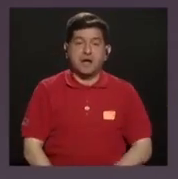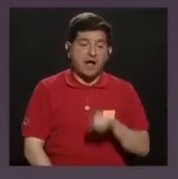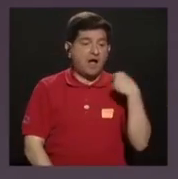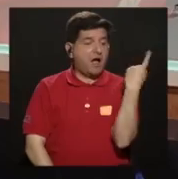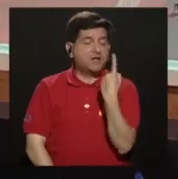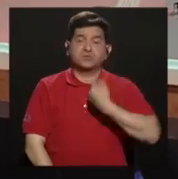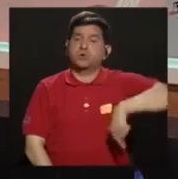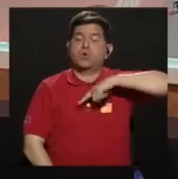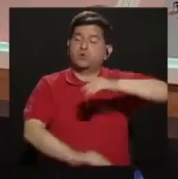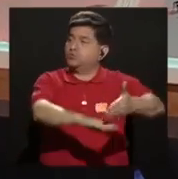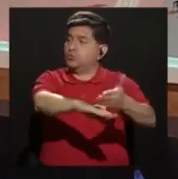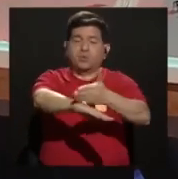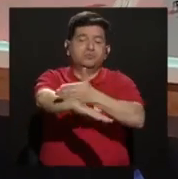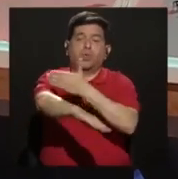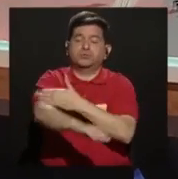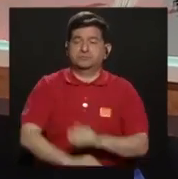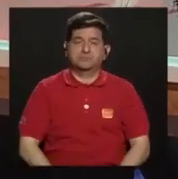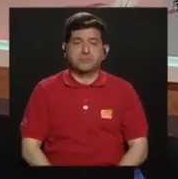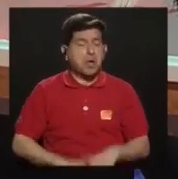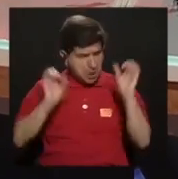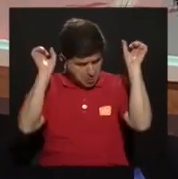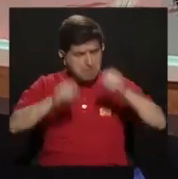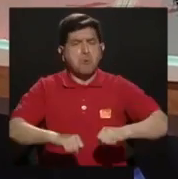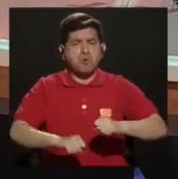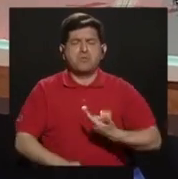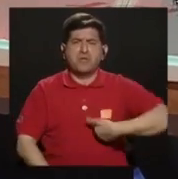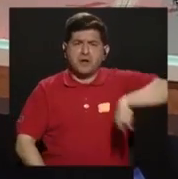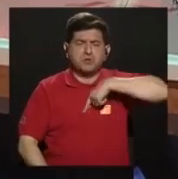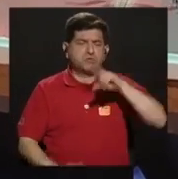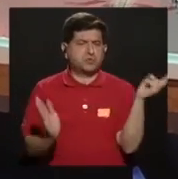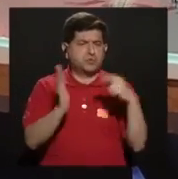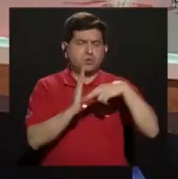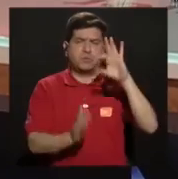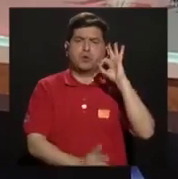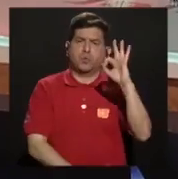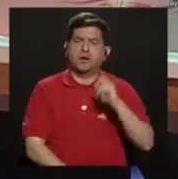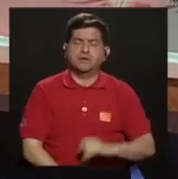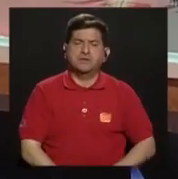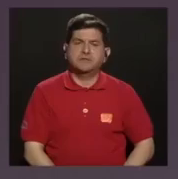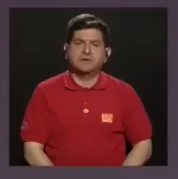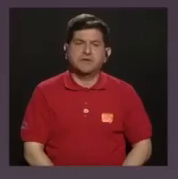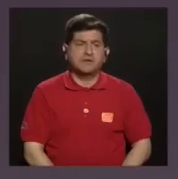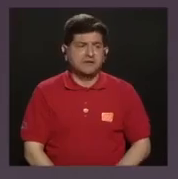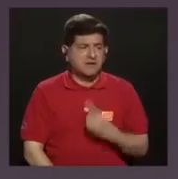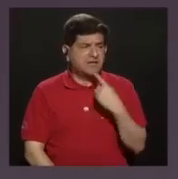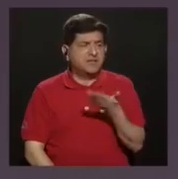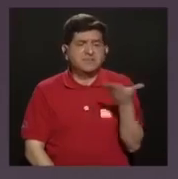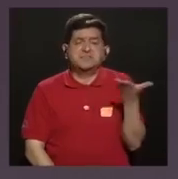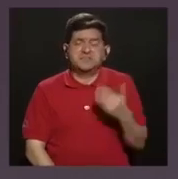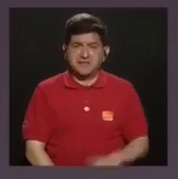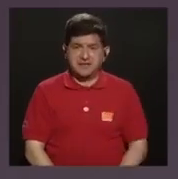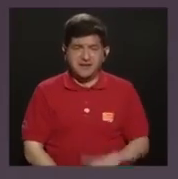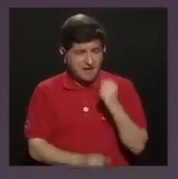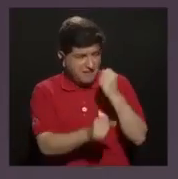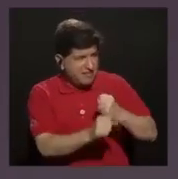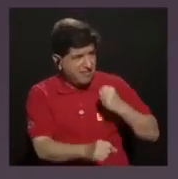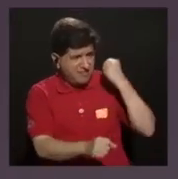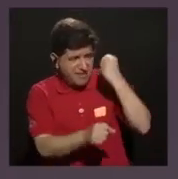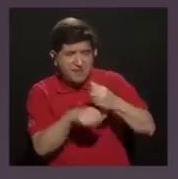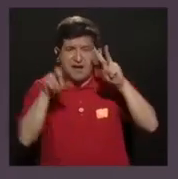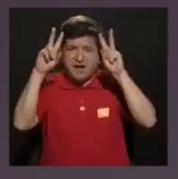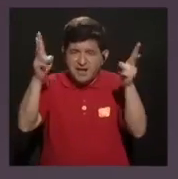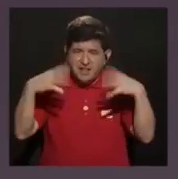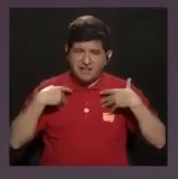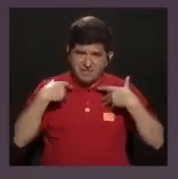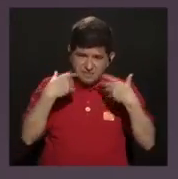que íbamos a salir adelante. Y pues bueno, lo hemos logrado, estamos desde el 2009, y bueno, ¿qué le podemos decir? Hemos trabajado en el tema